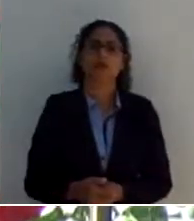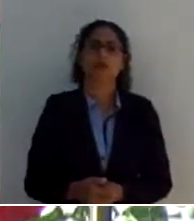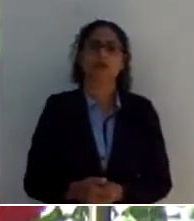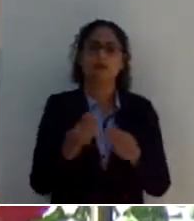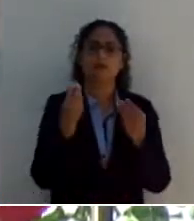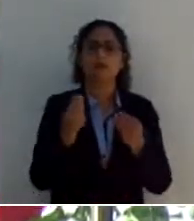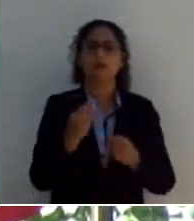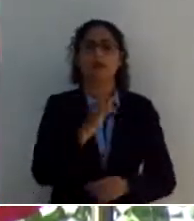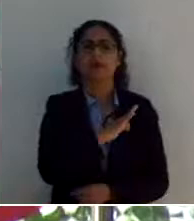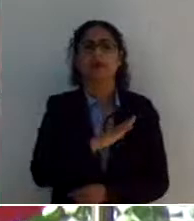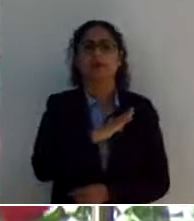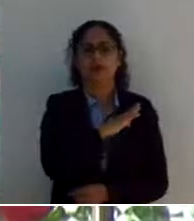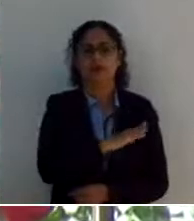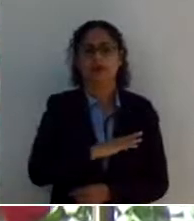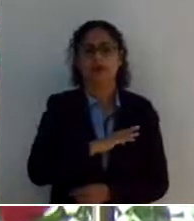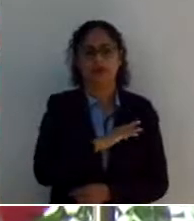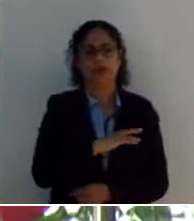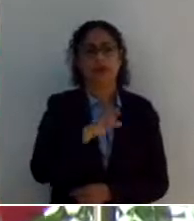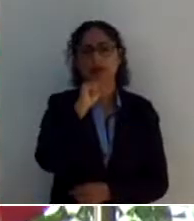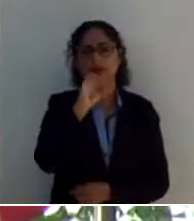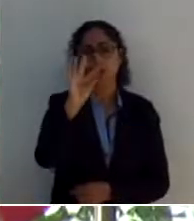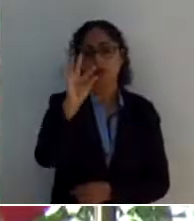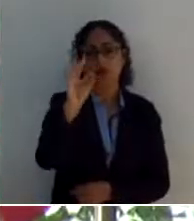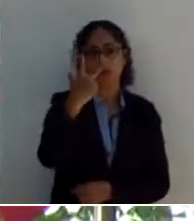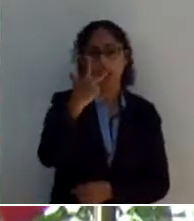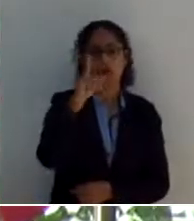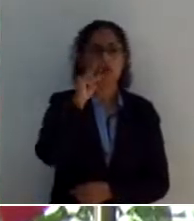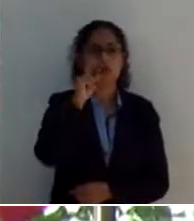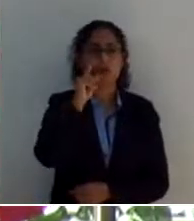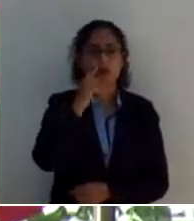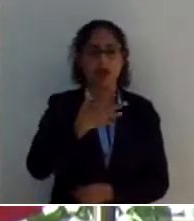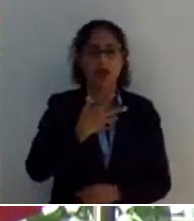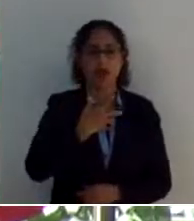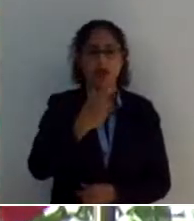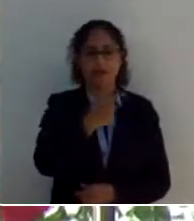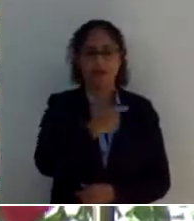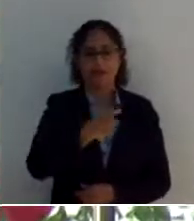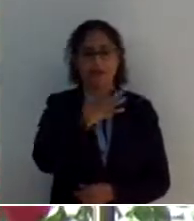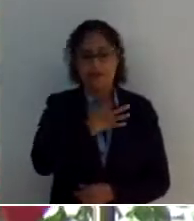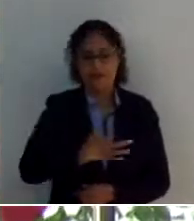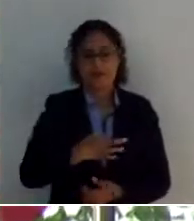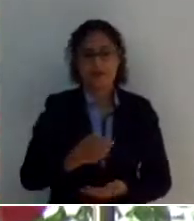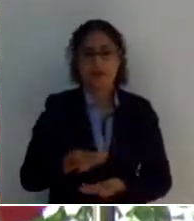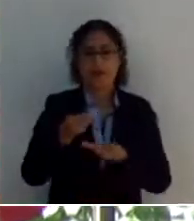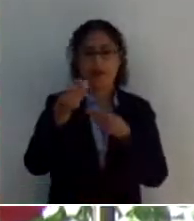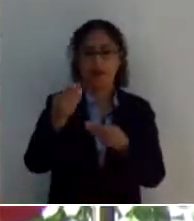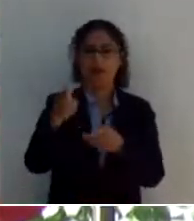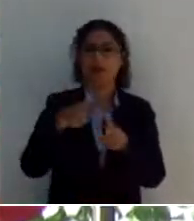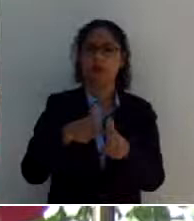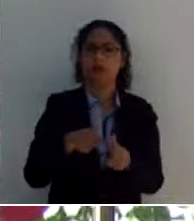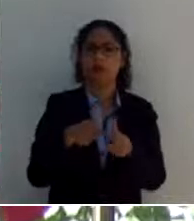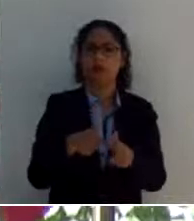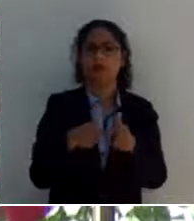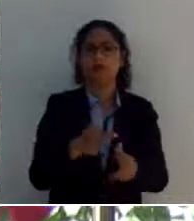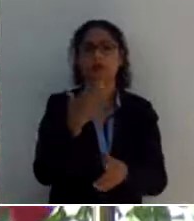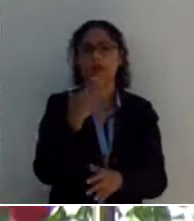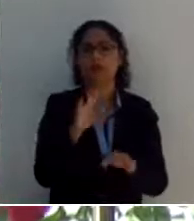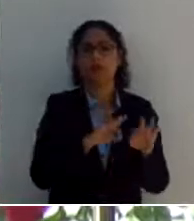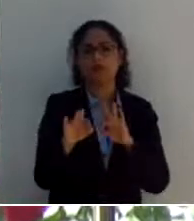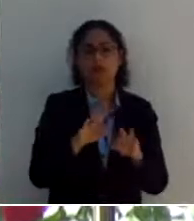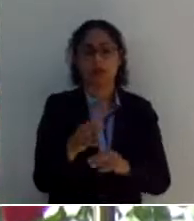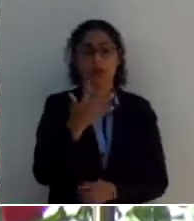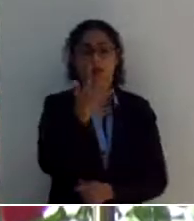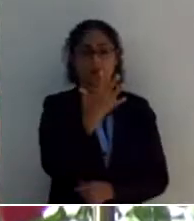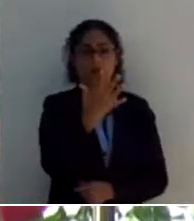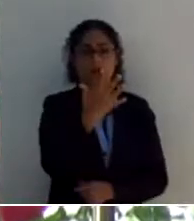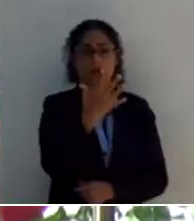Muchas felicidades y a los 48 elementos que reciben la medalla a la perseverancia y a los